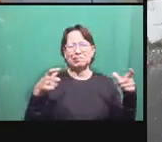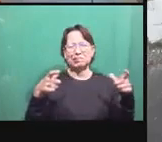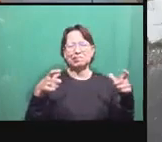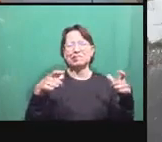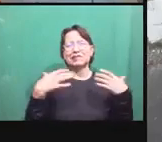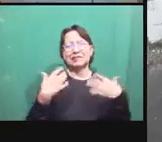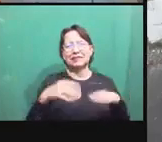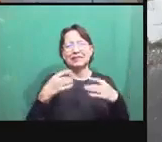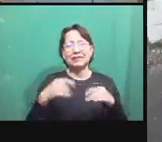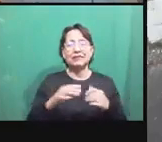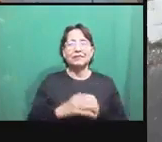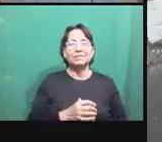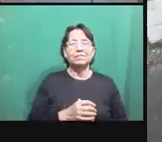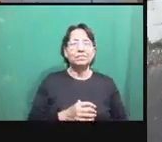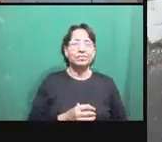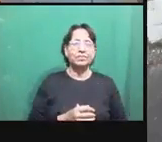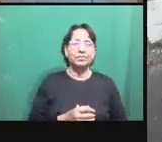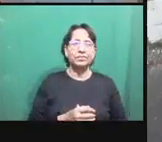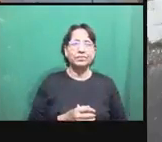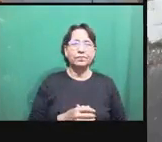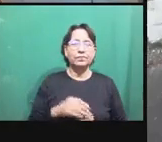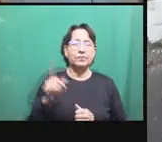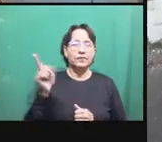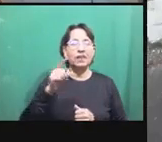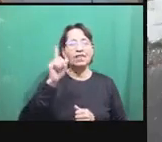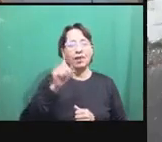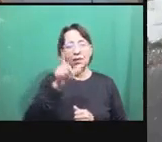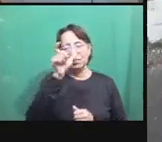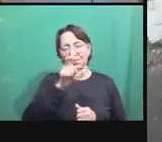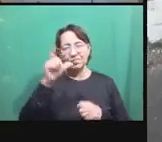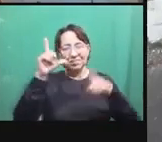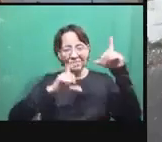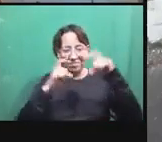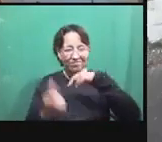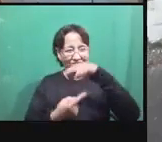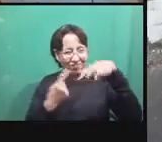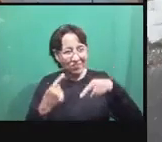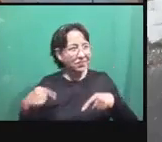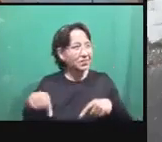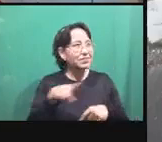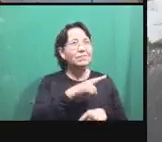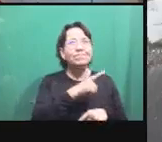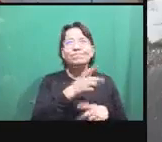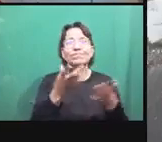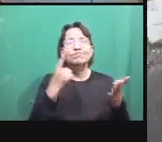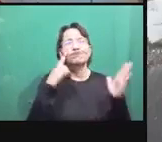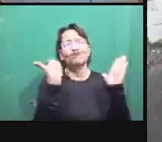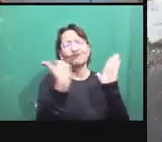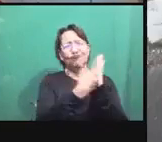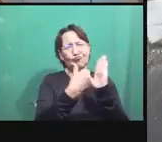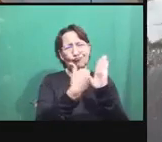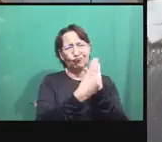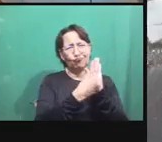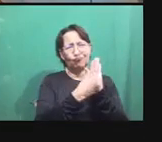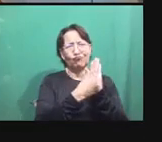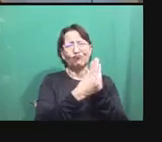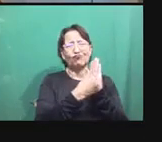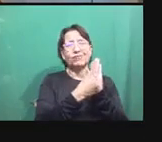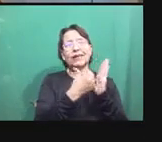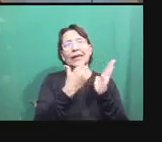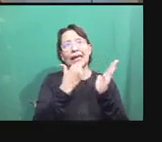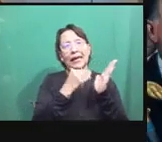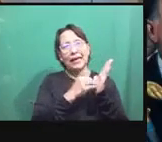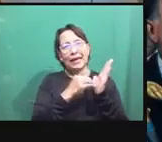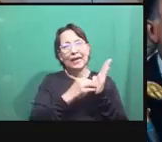y la identidad y el turismo de los territorios patrimonios se pueden evidenciar en centros históricos